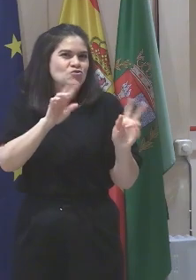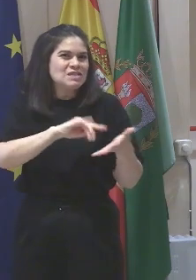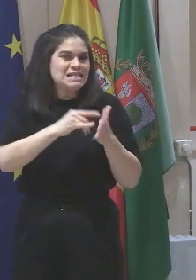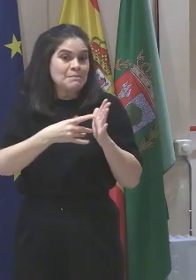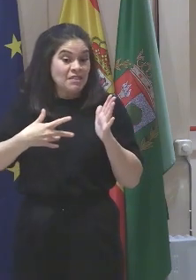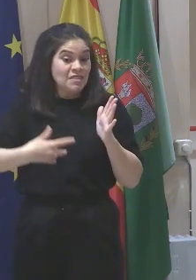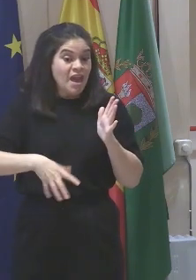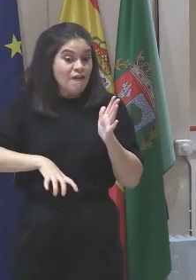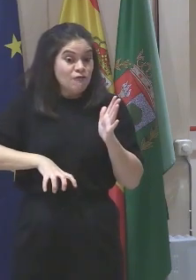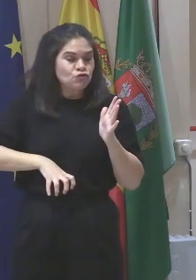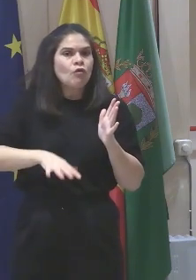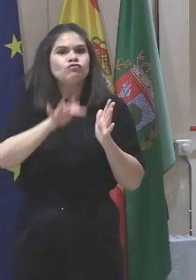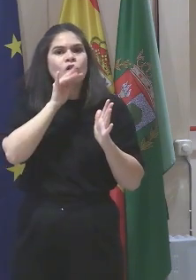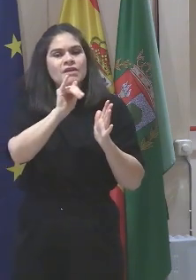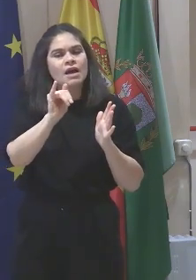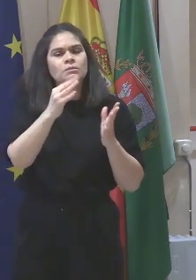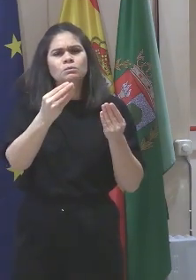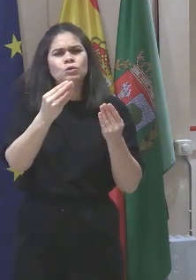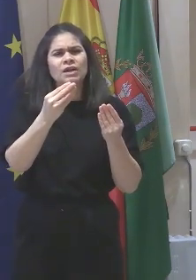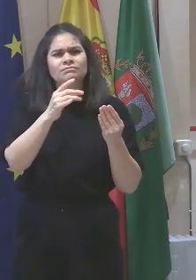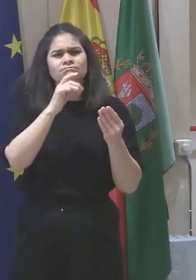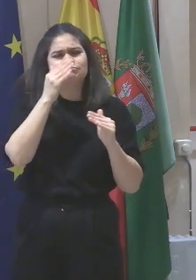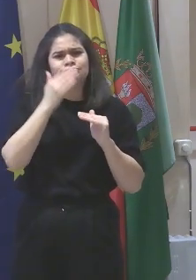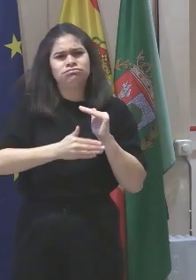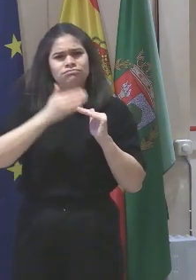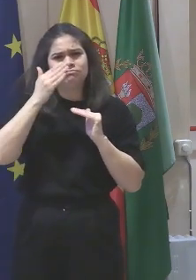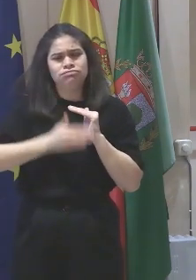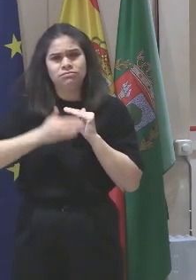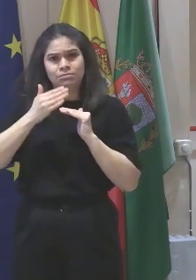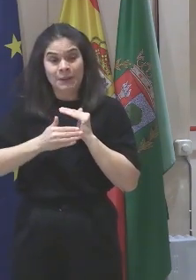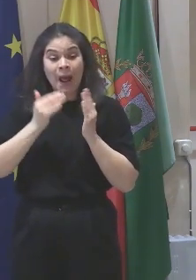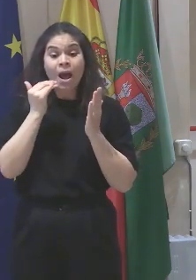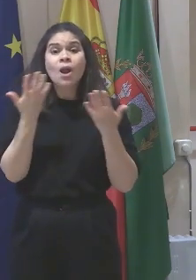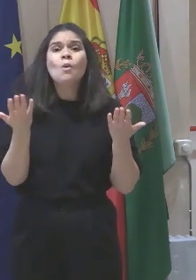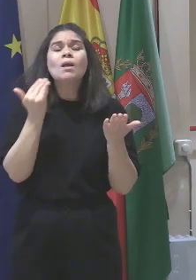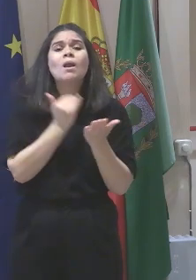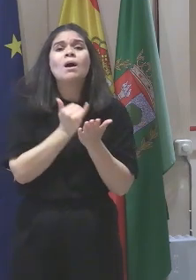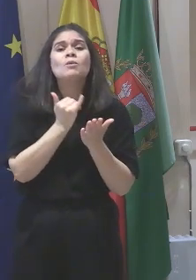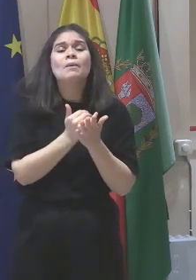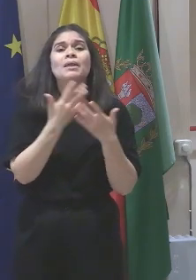tenemos muchísimas limitaciones. Prueba de ello que por muy tecnológicos que seamos